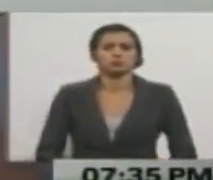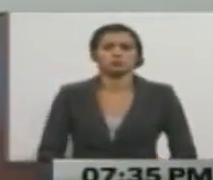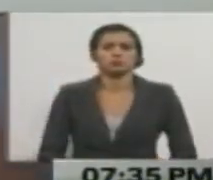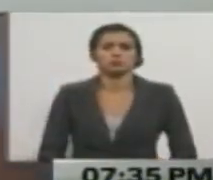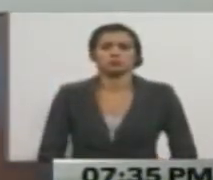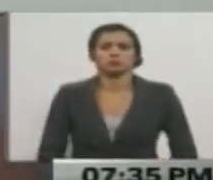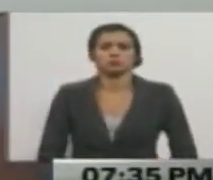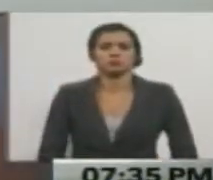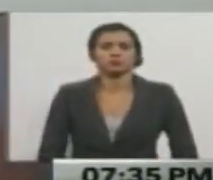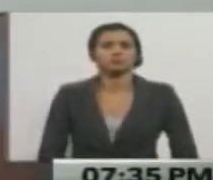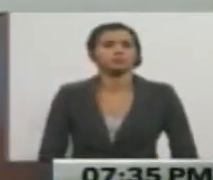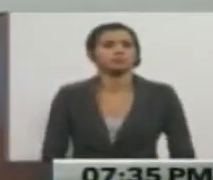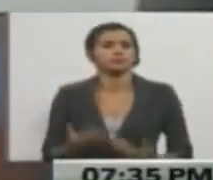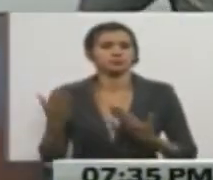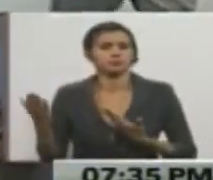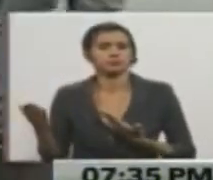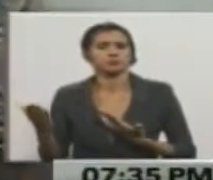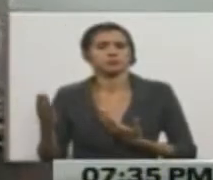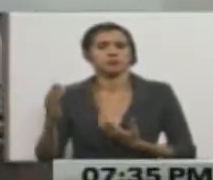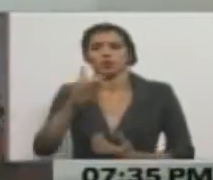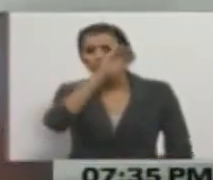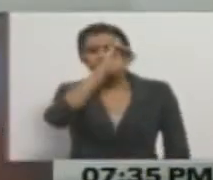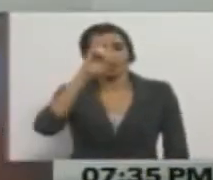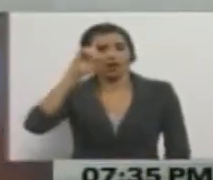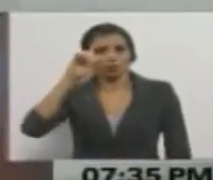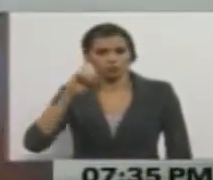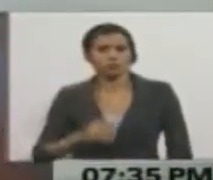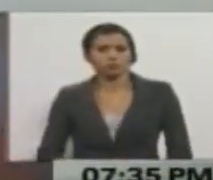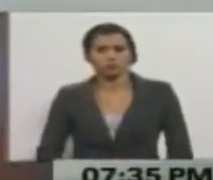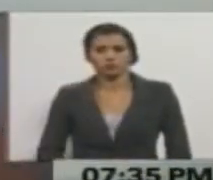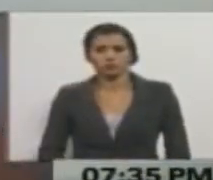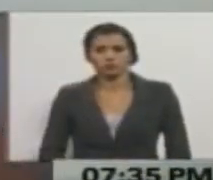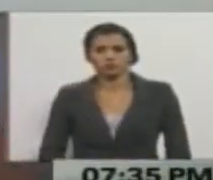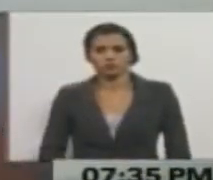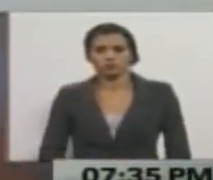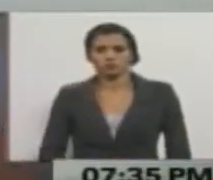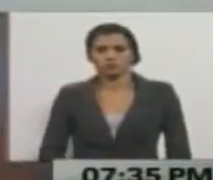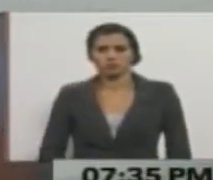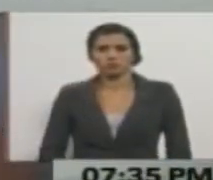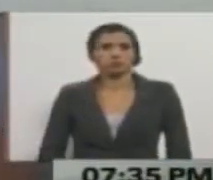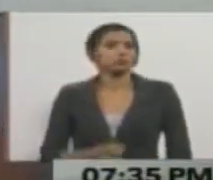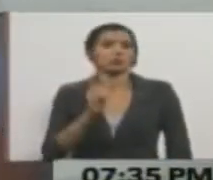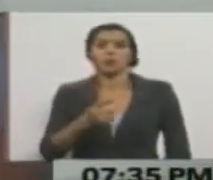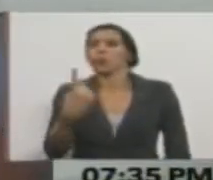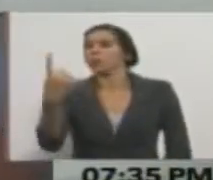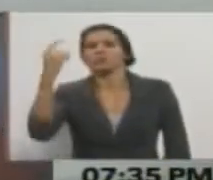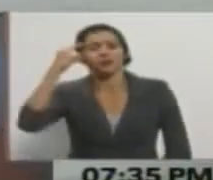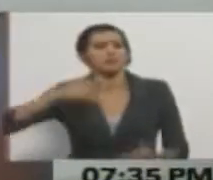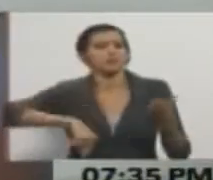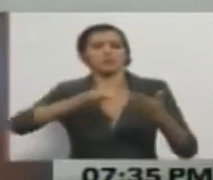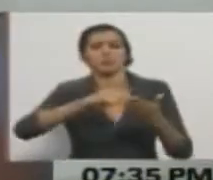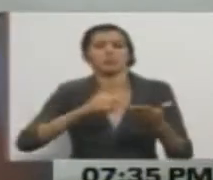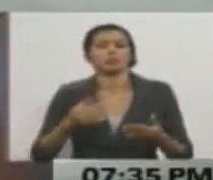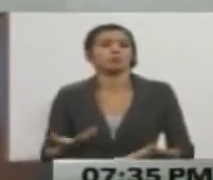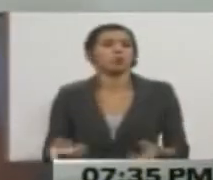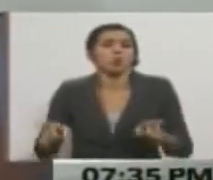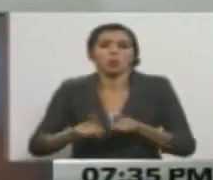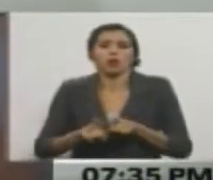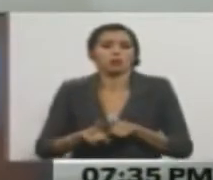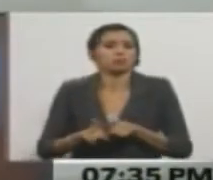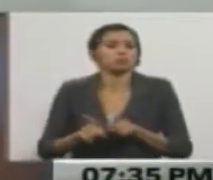Bueno, según Diosdado Cabello, se deberían recoger las firmas en un día. Pues el presidente de la República, como ustedes lo